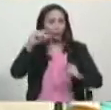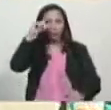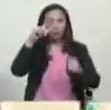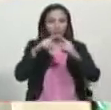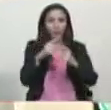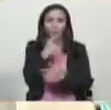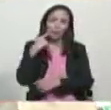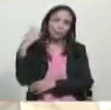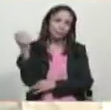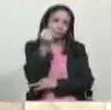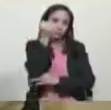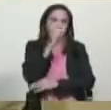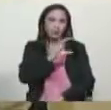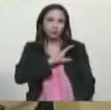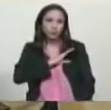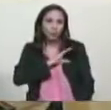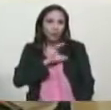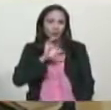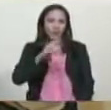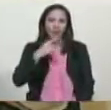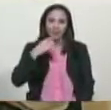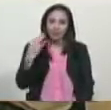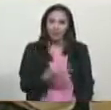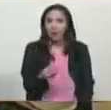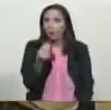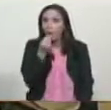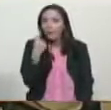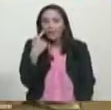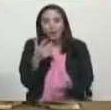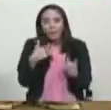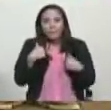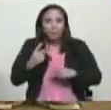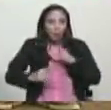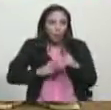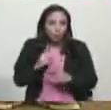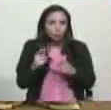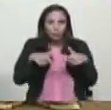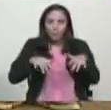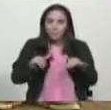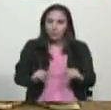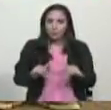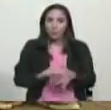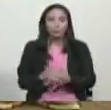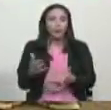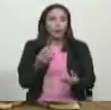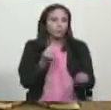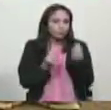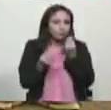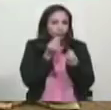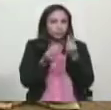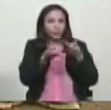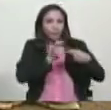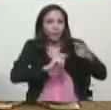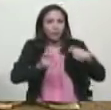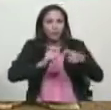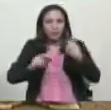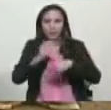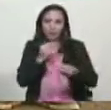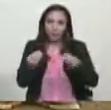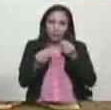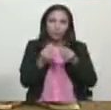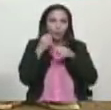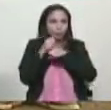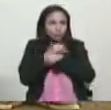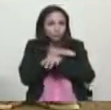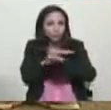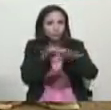a lograr la soberanía alimentaria y le vamos a lograr a nuestro pueblo llevarle los alimentos y vamos a lograr exportar, como